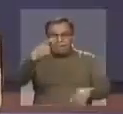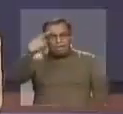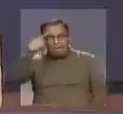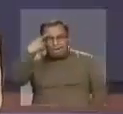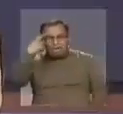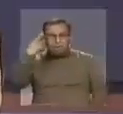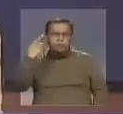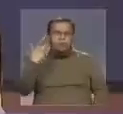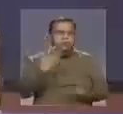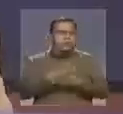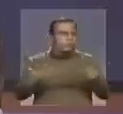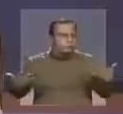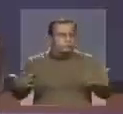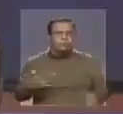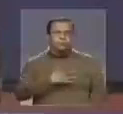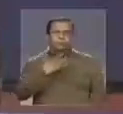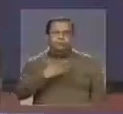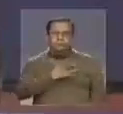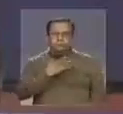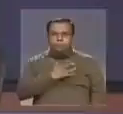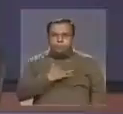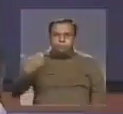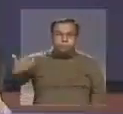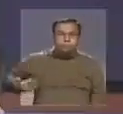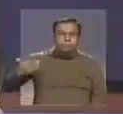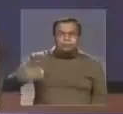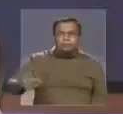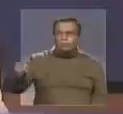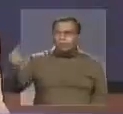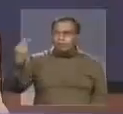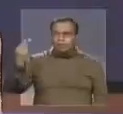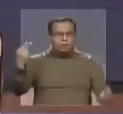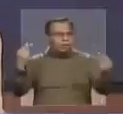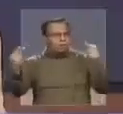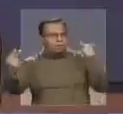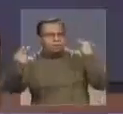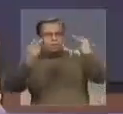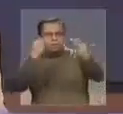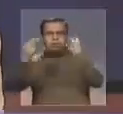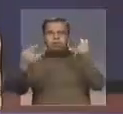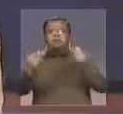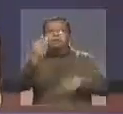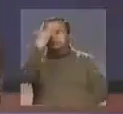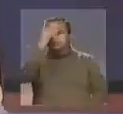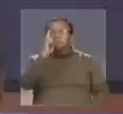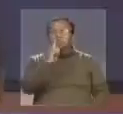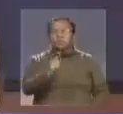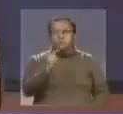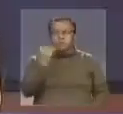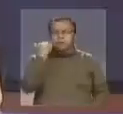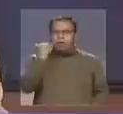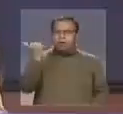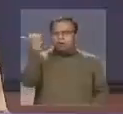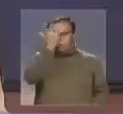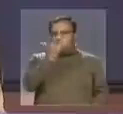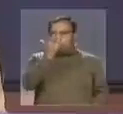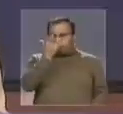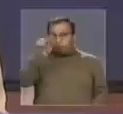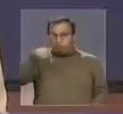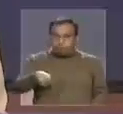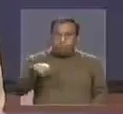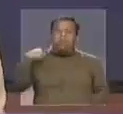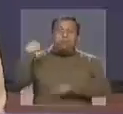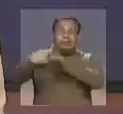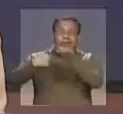mental que genera sentirme en constante observación por el simple hecho de ser una mujer afrodescendiente en una ciudad